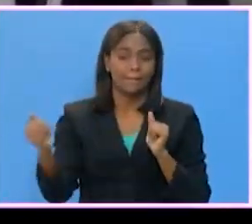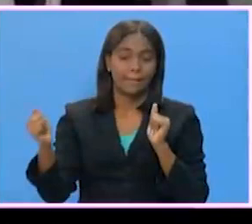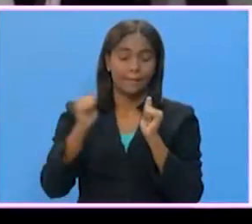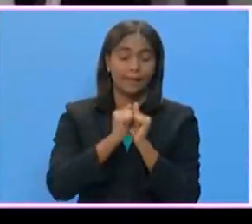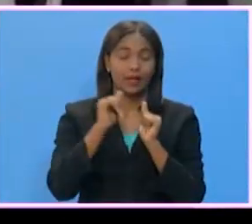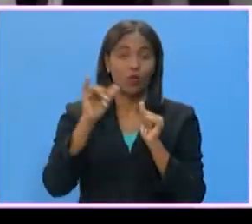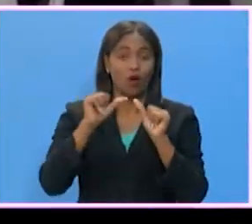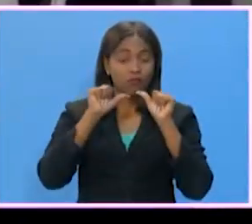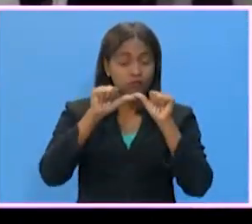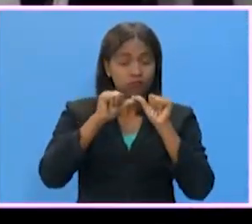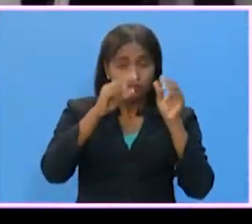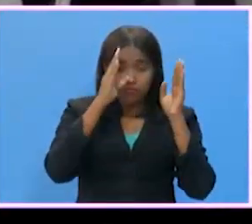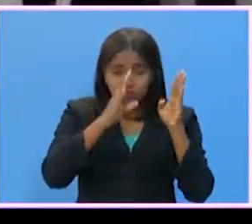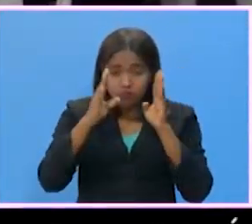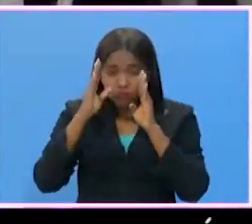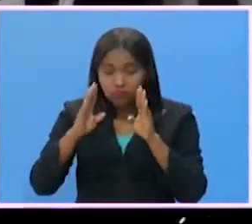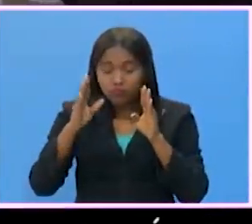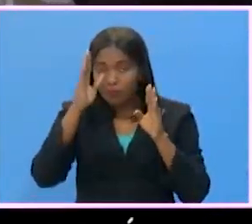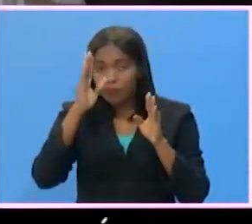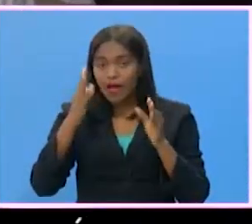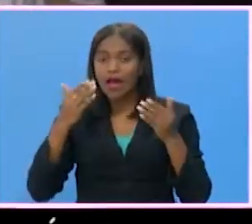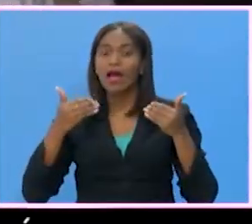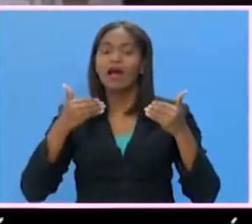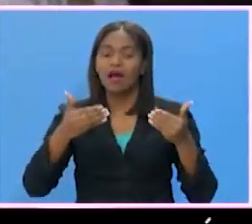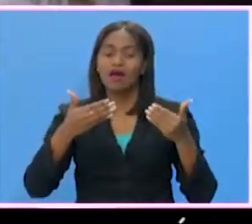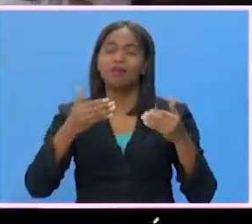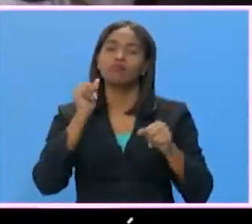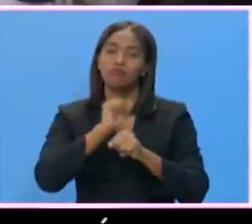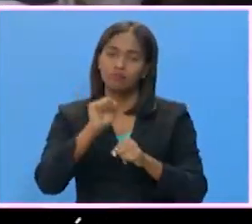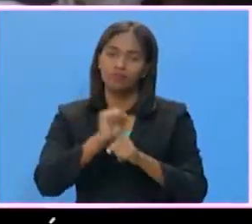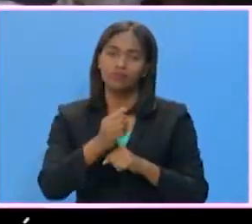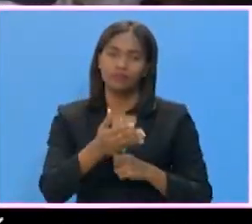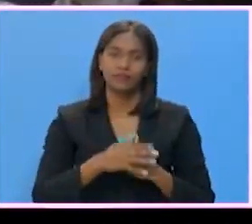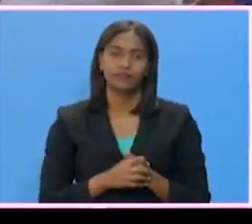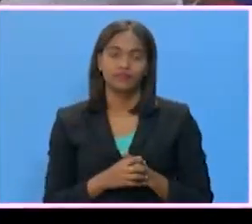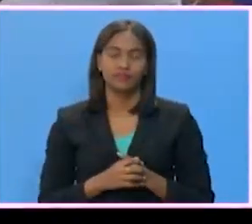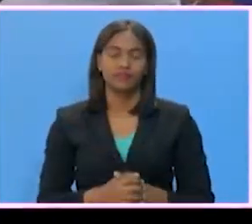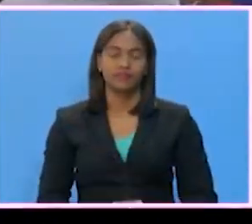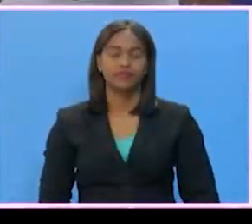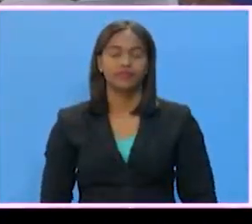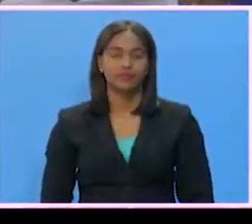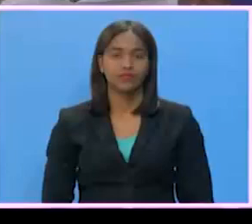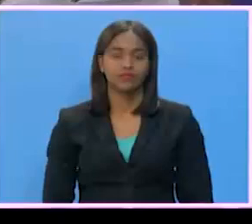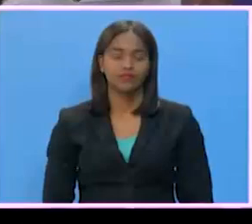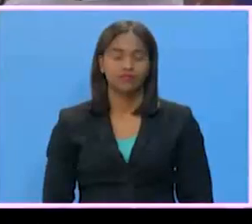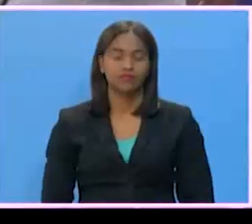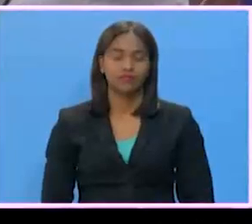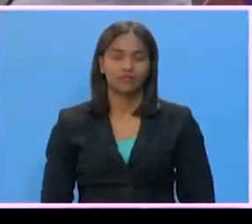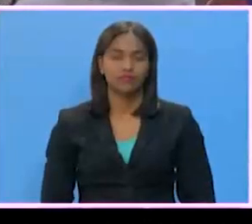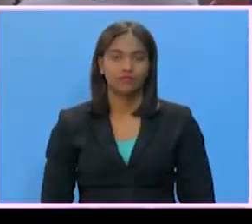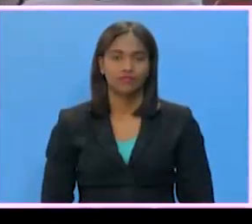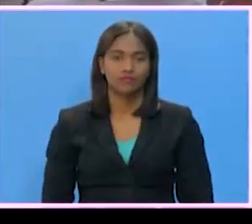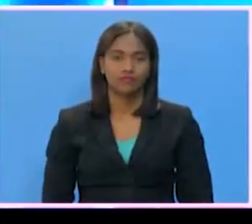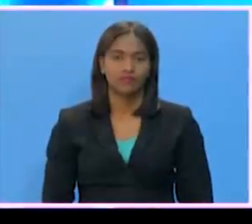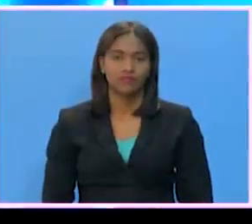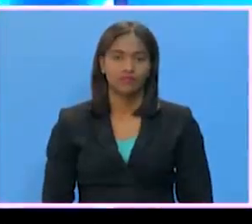dio seguimiento sobre la marcha de las ejecutorias de Estado. Caterin Sánchez, 4RD